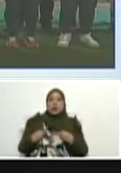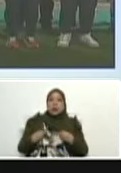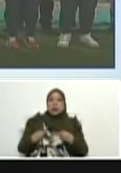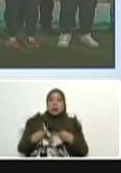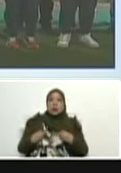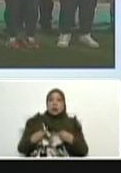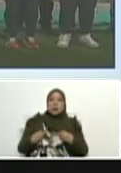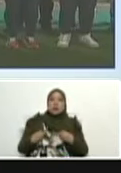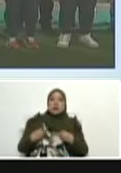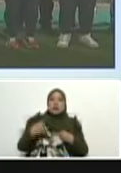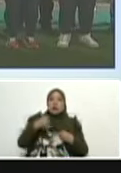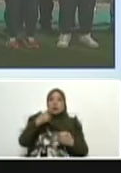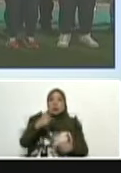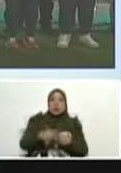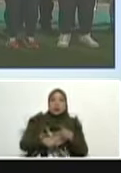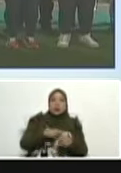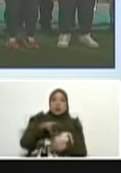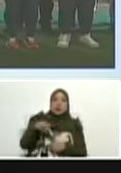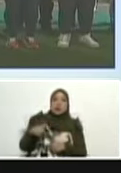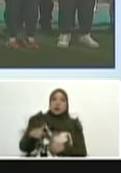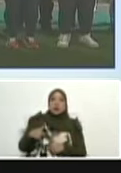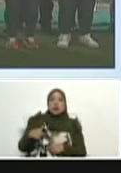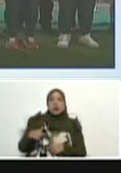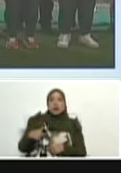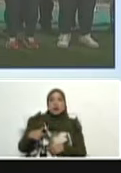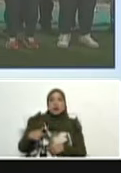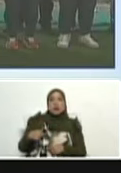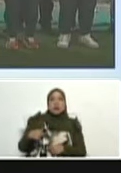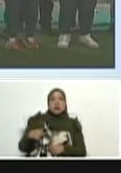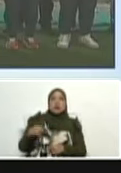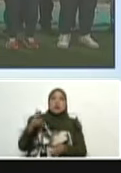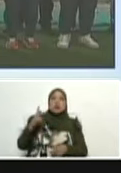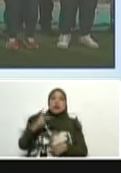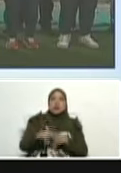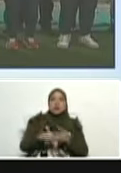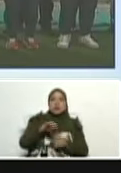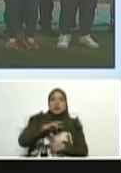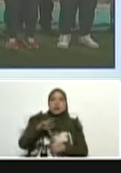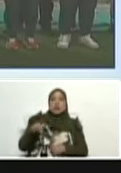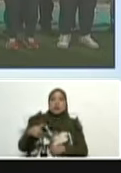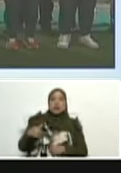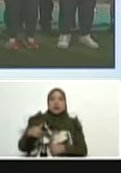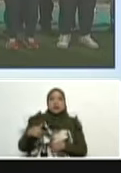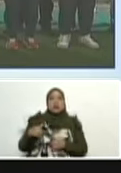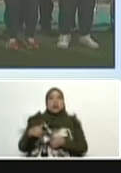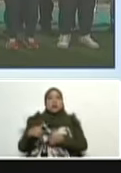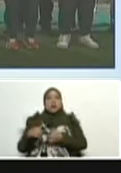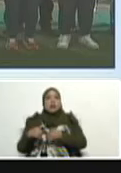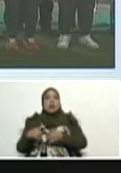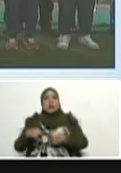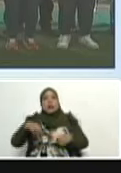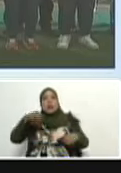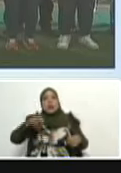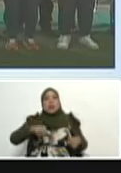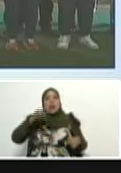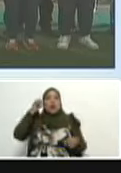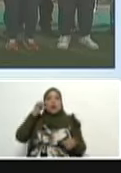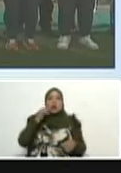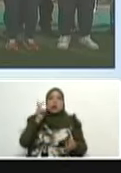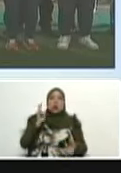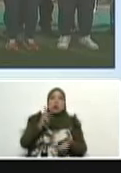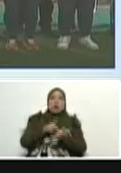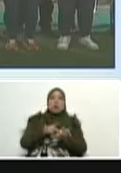los cacaoteros, los productores de Venezuela. Un saludo a los 700 productores de cacao de allá del estado Sucre que están